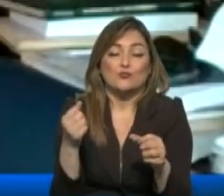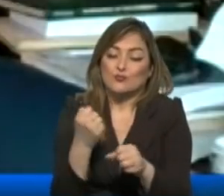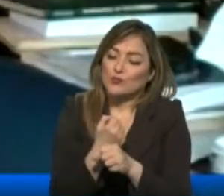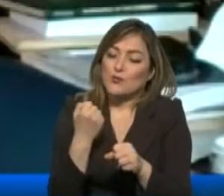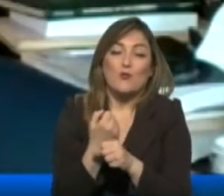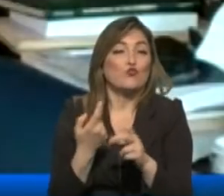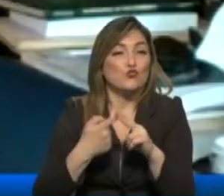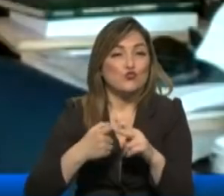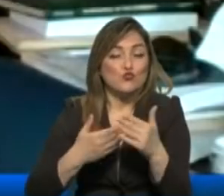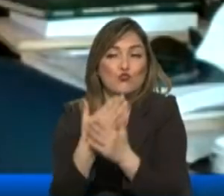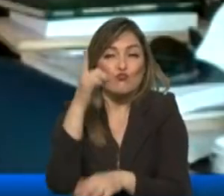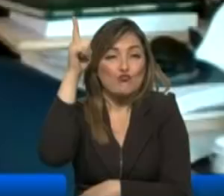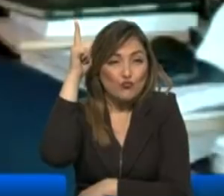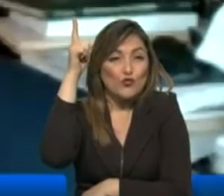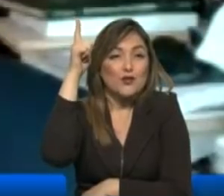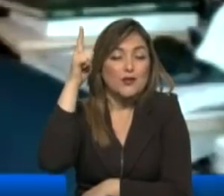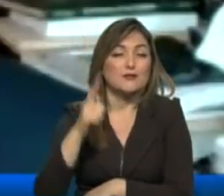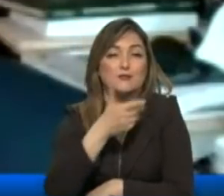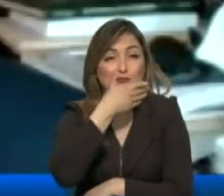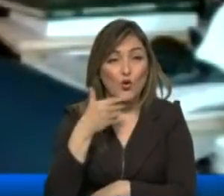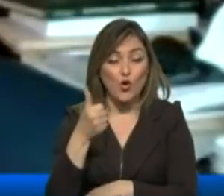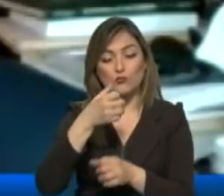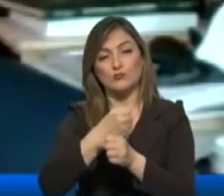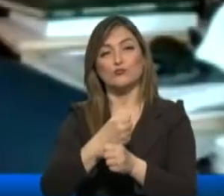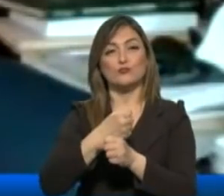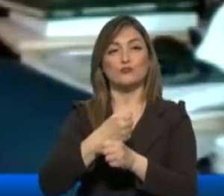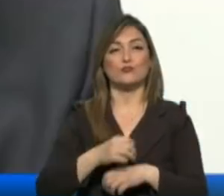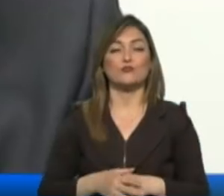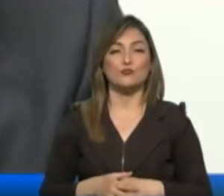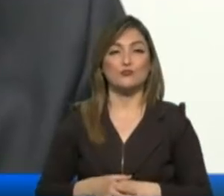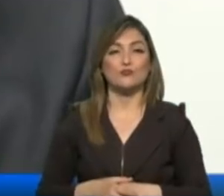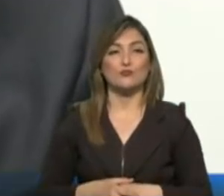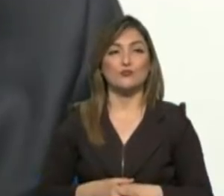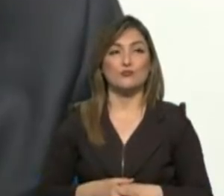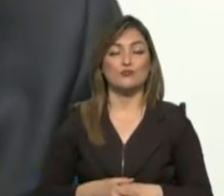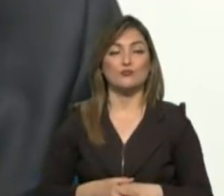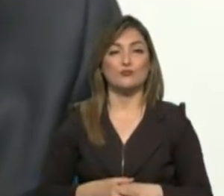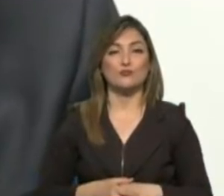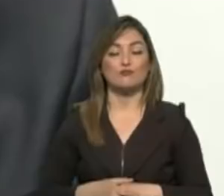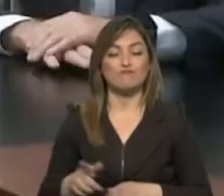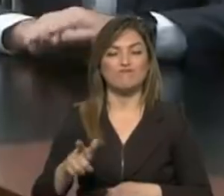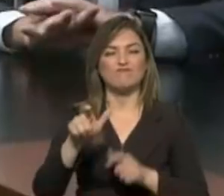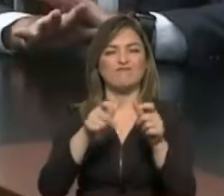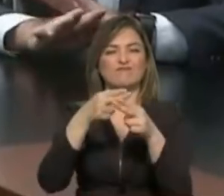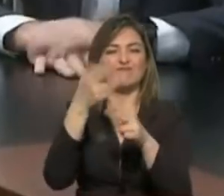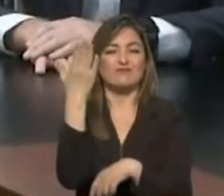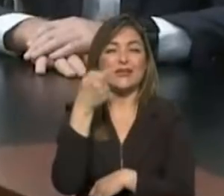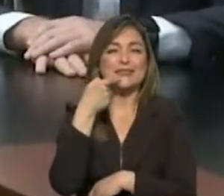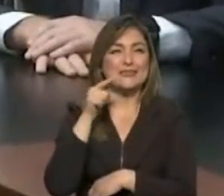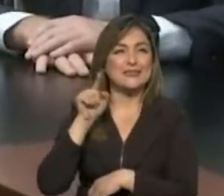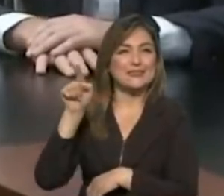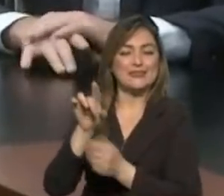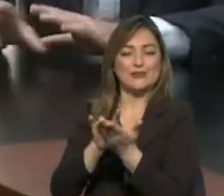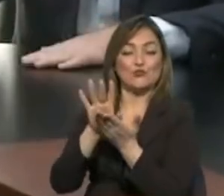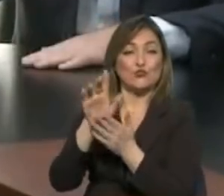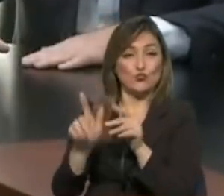trabajar con un nuevo liderazgo, mejor si hay un liderazgo colectivo. Los entrevistados también coinciden en que la remoción de Yunda desde